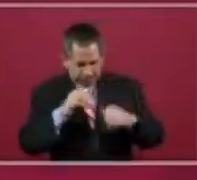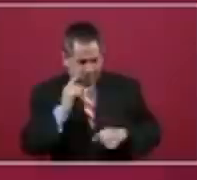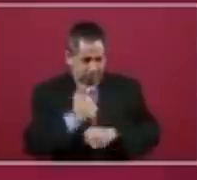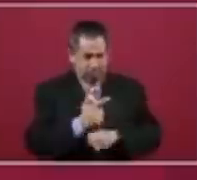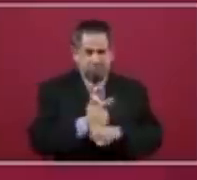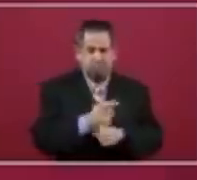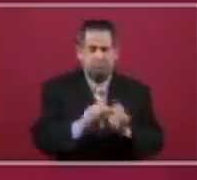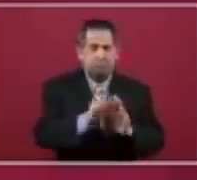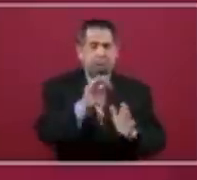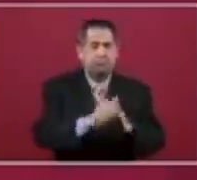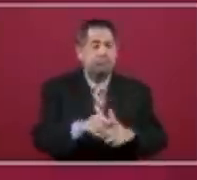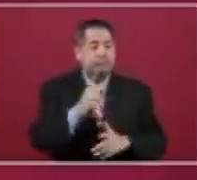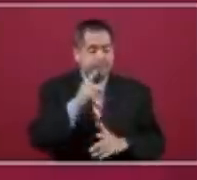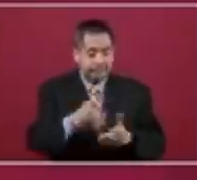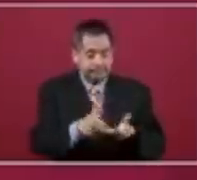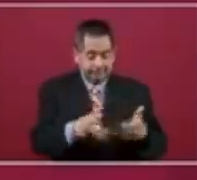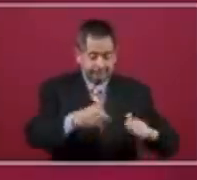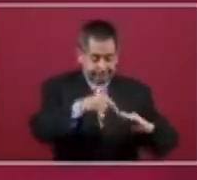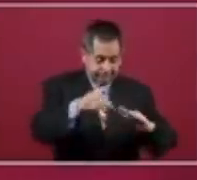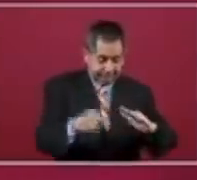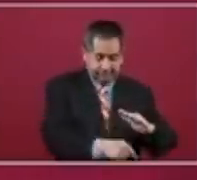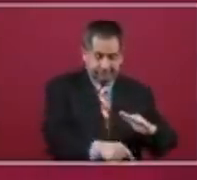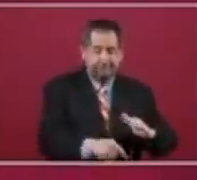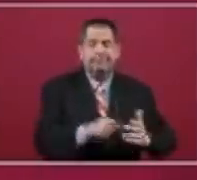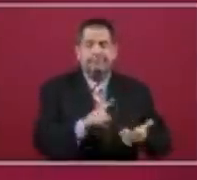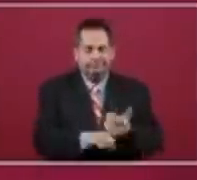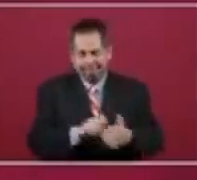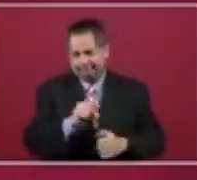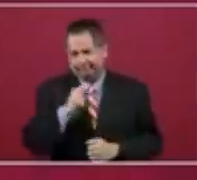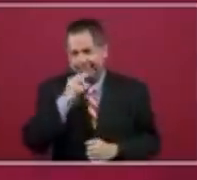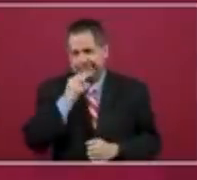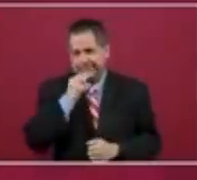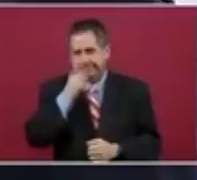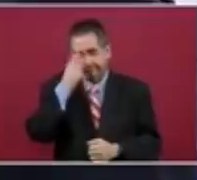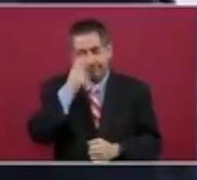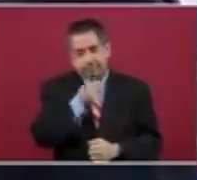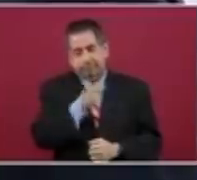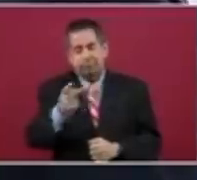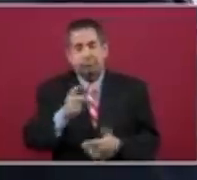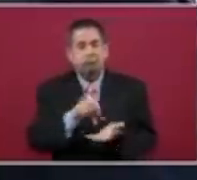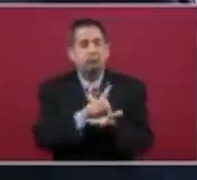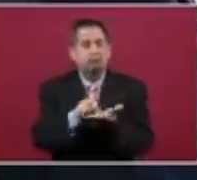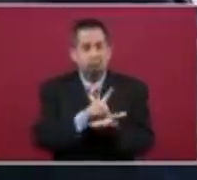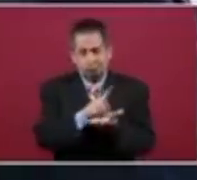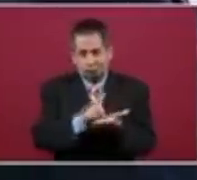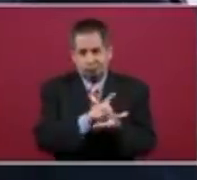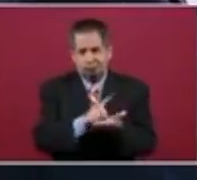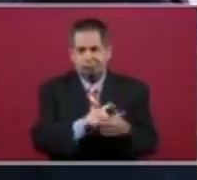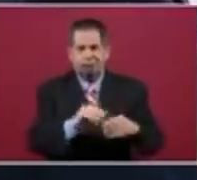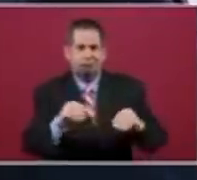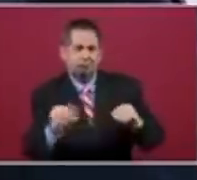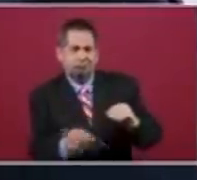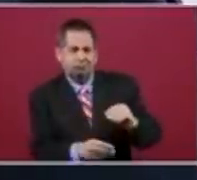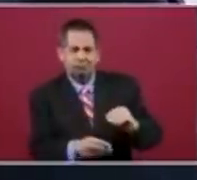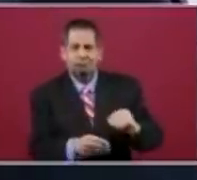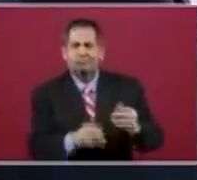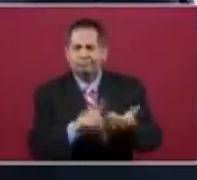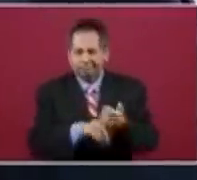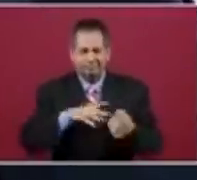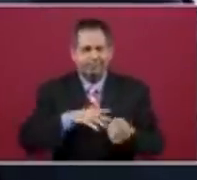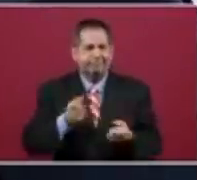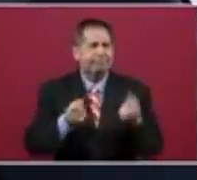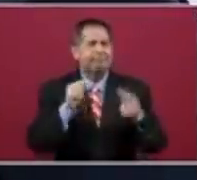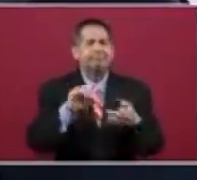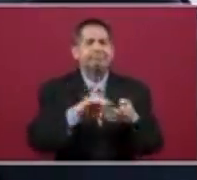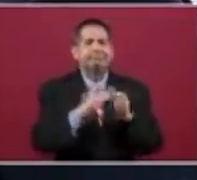para ocultar las armas también se usan para ocultar droga, ¿no? Avanzar la droga cercana a